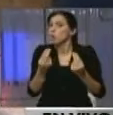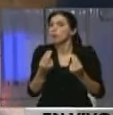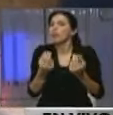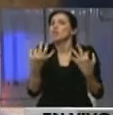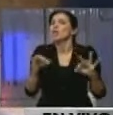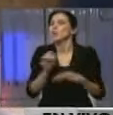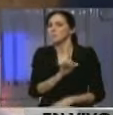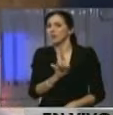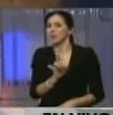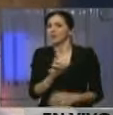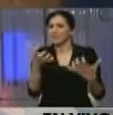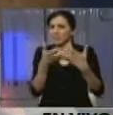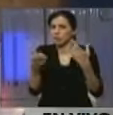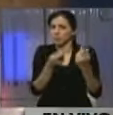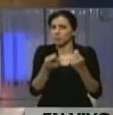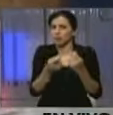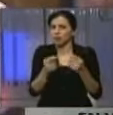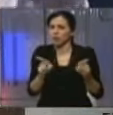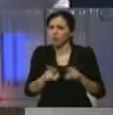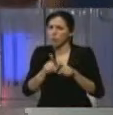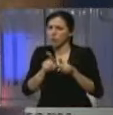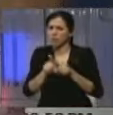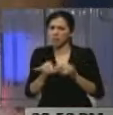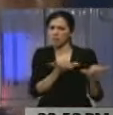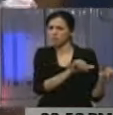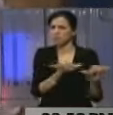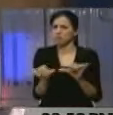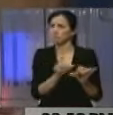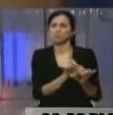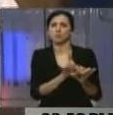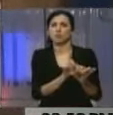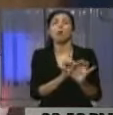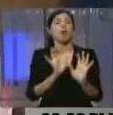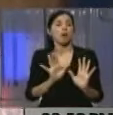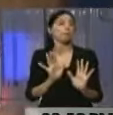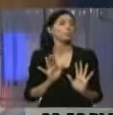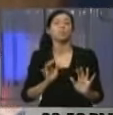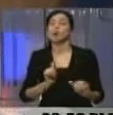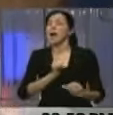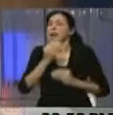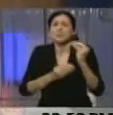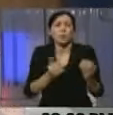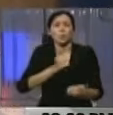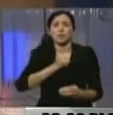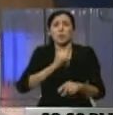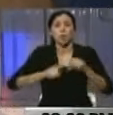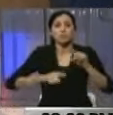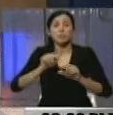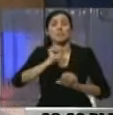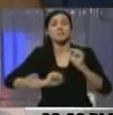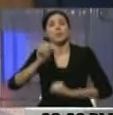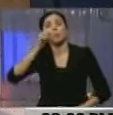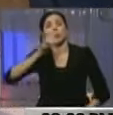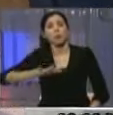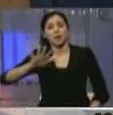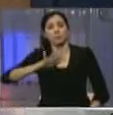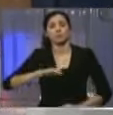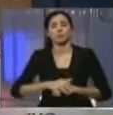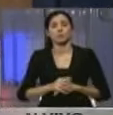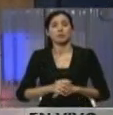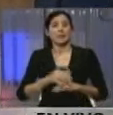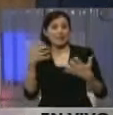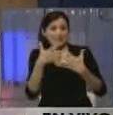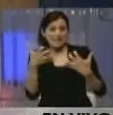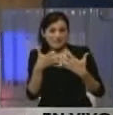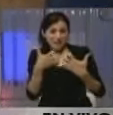No podemos utilizar las mismas armas. Vamos a utilizar las armas que sean necesarias para defender y proteger a nuestro pueblo. Y para eso, esa guerra